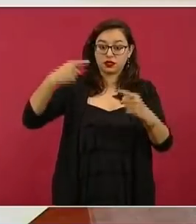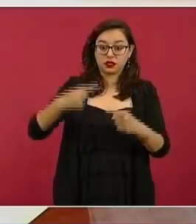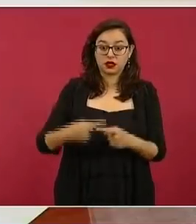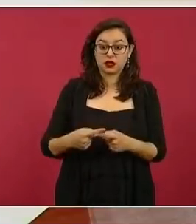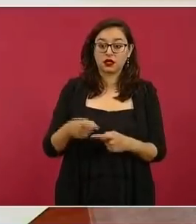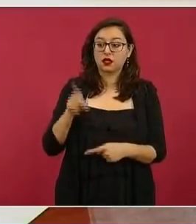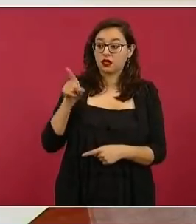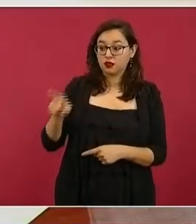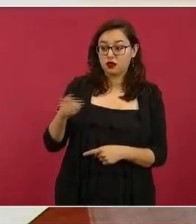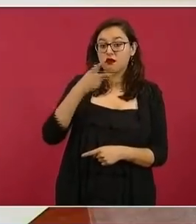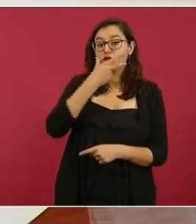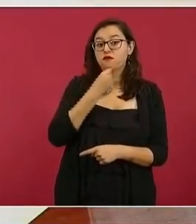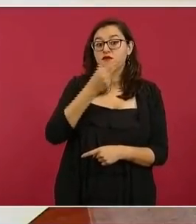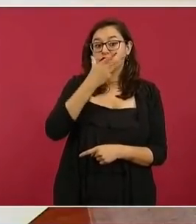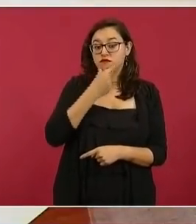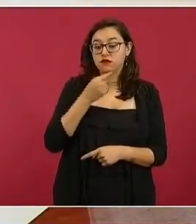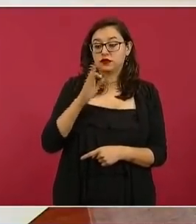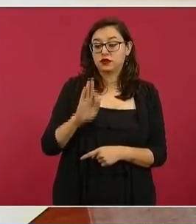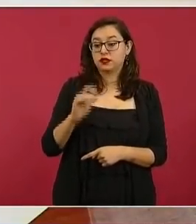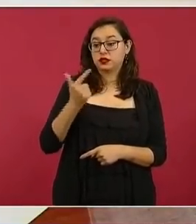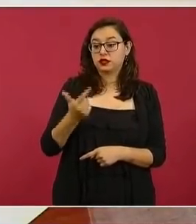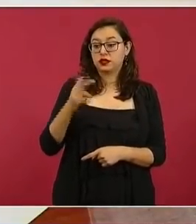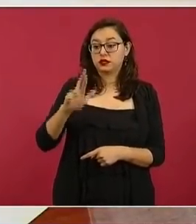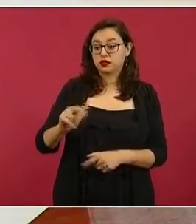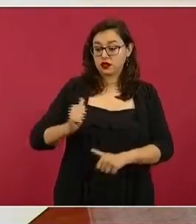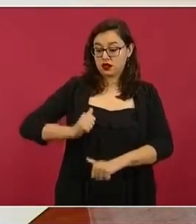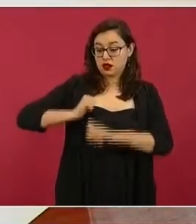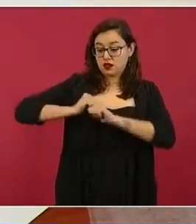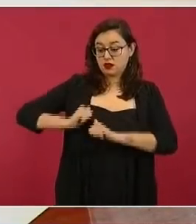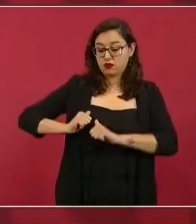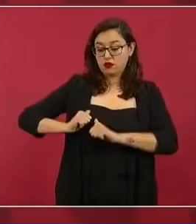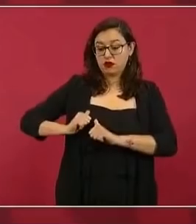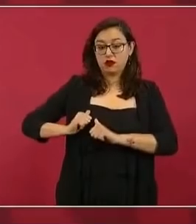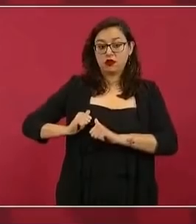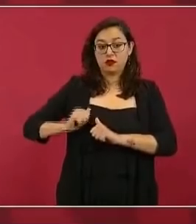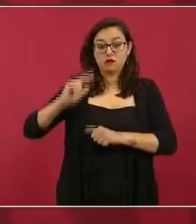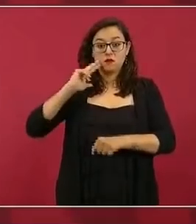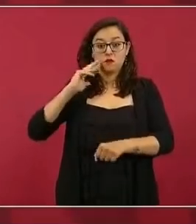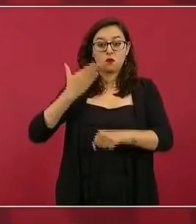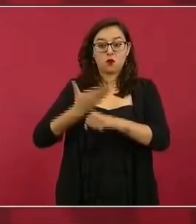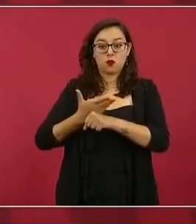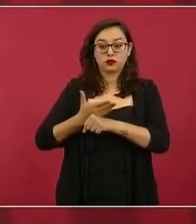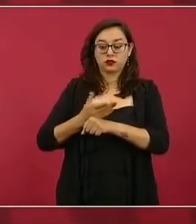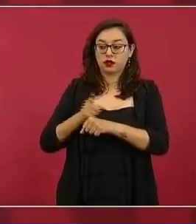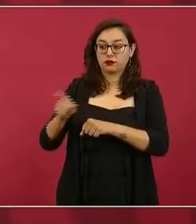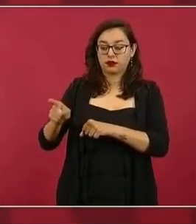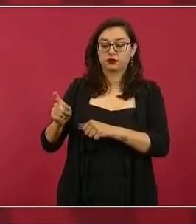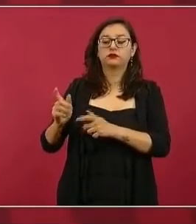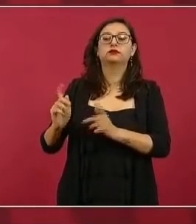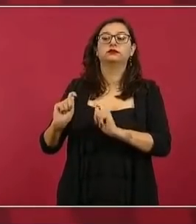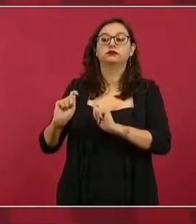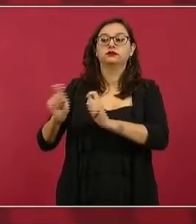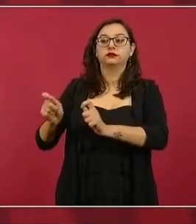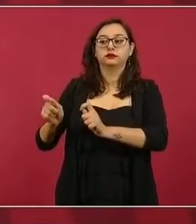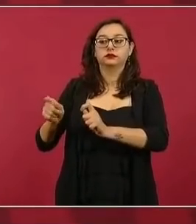actuado como fiscal Alejandro Gertz Manero, pues se lanzan en contra, ¿no?